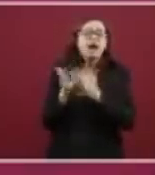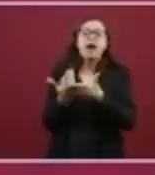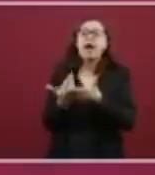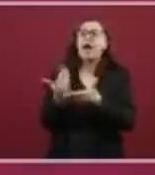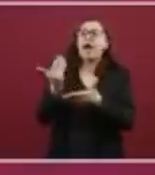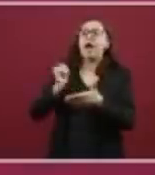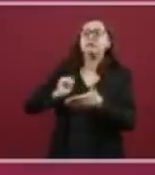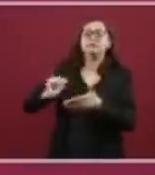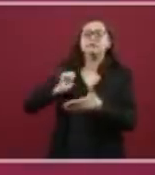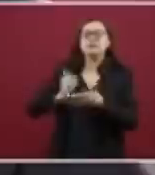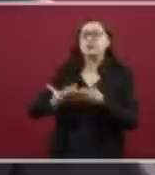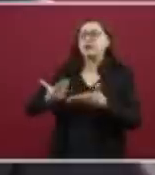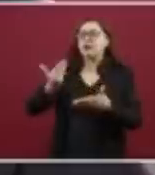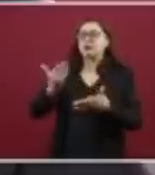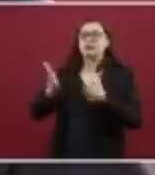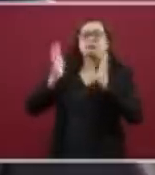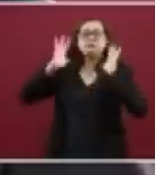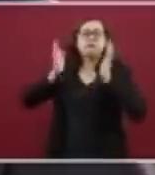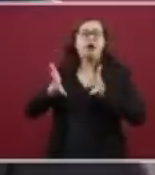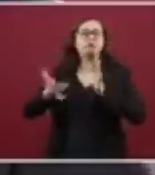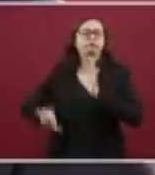ya existe la vía.